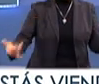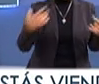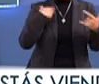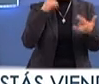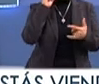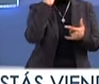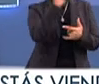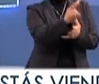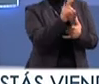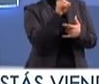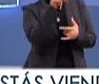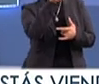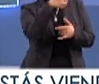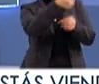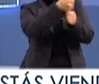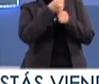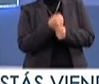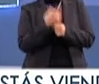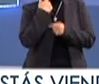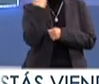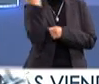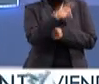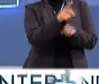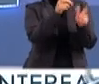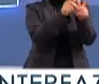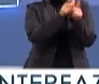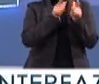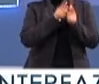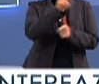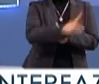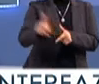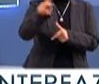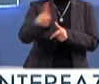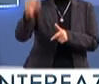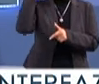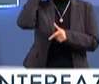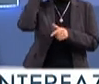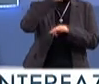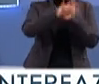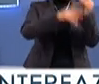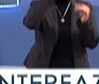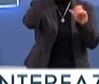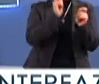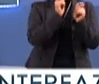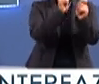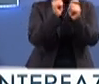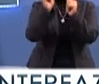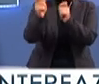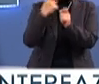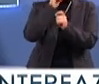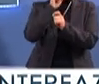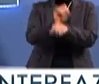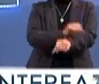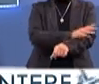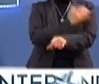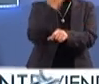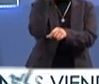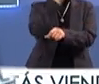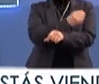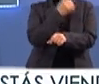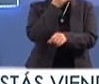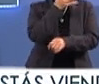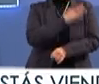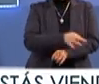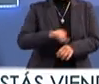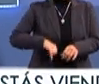se tomó el bastón de mando de los pueblos indígenas de todo el país en un acto también muy emotivo y por supuesto